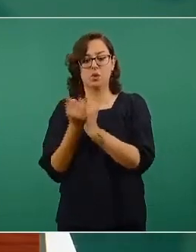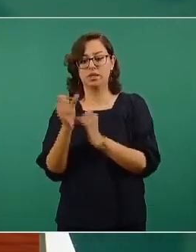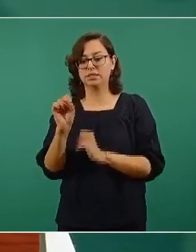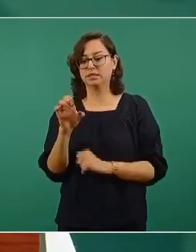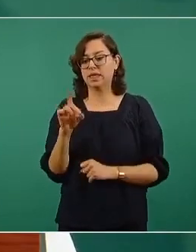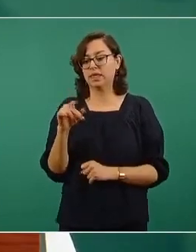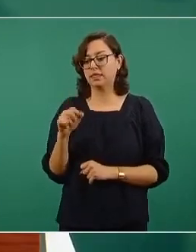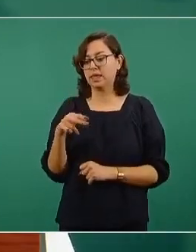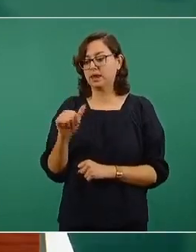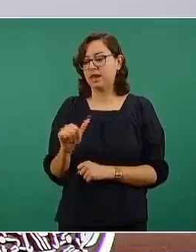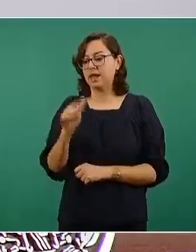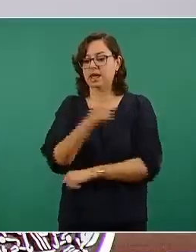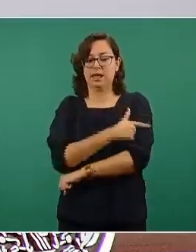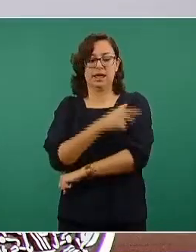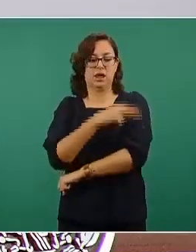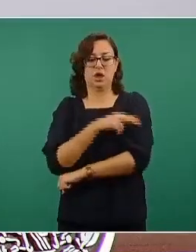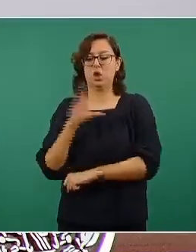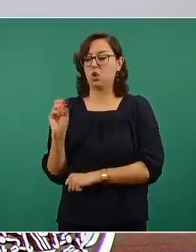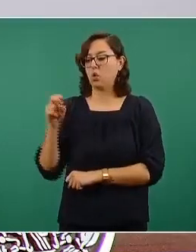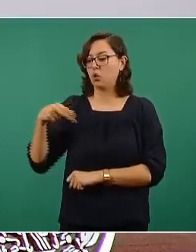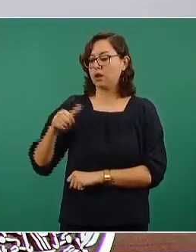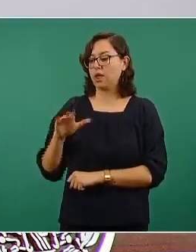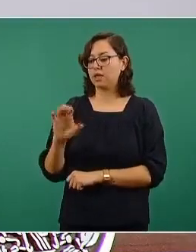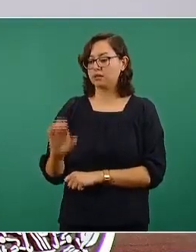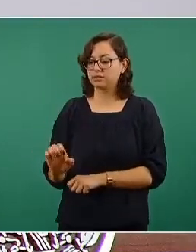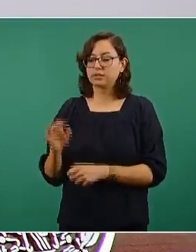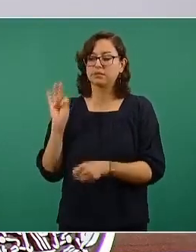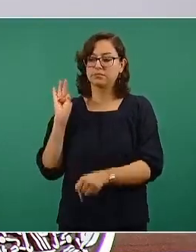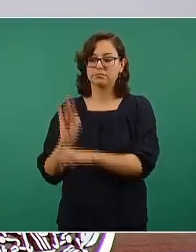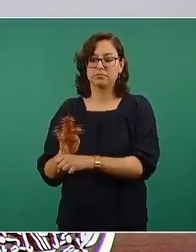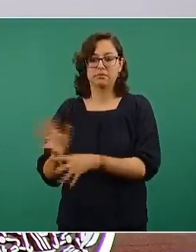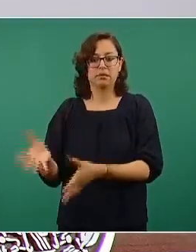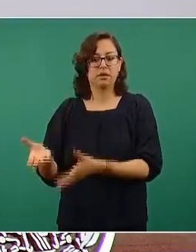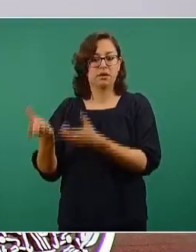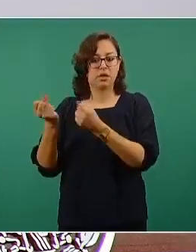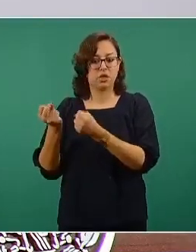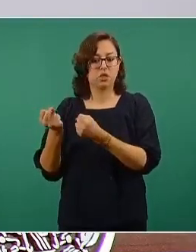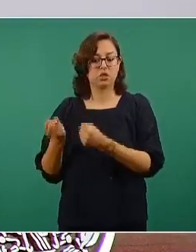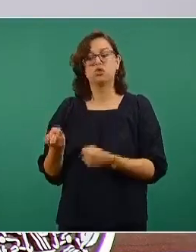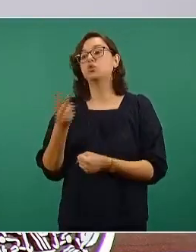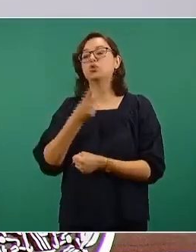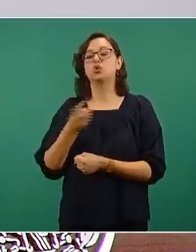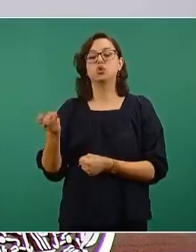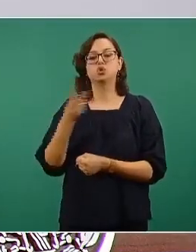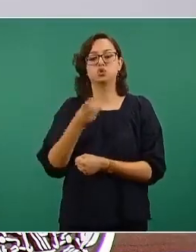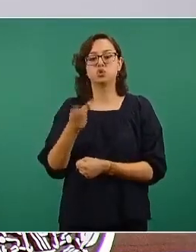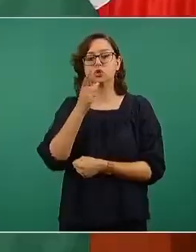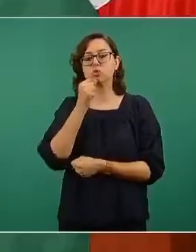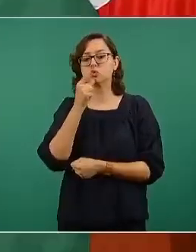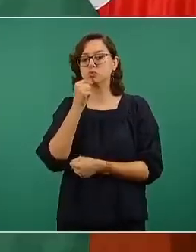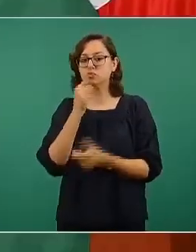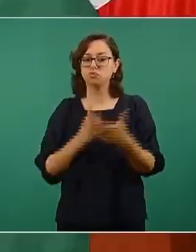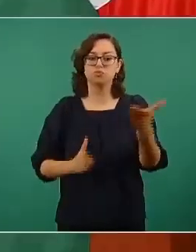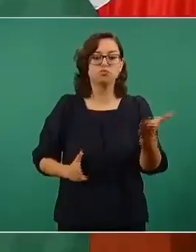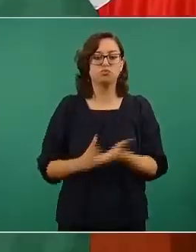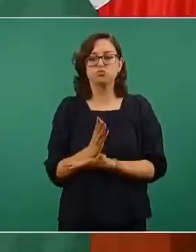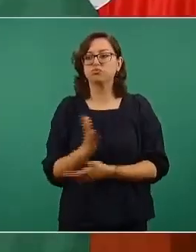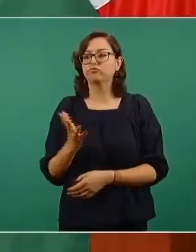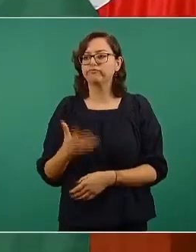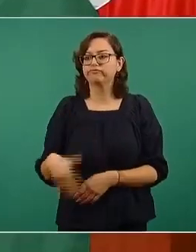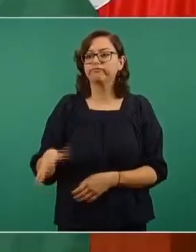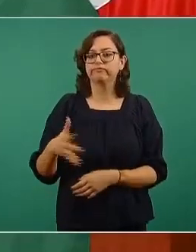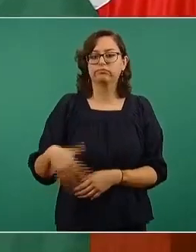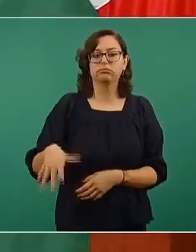la Guardia Nacional y la CONACE, en donde más de 200 elementos intervinieron en la búsqueda de la